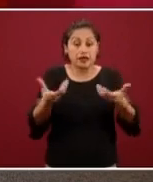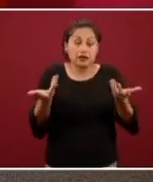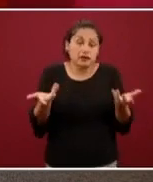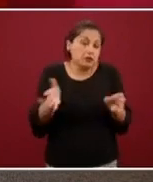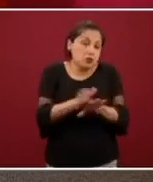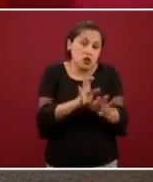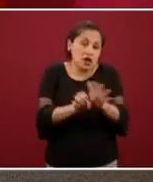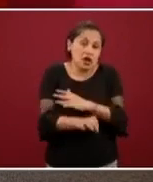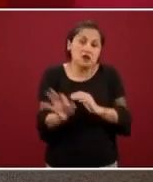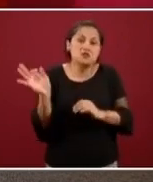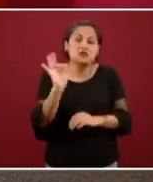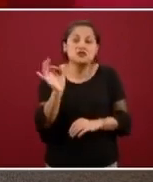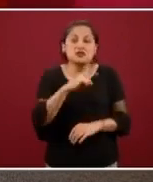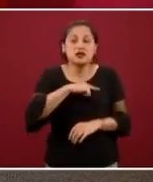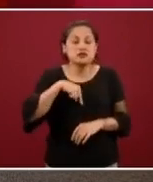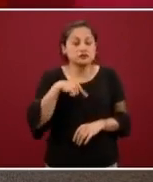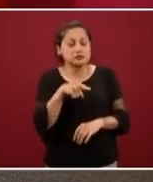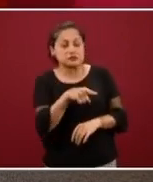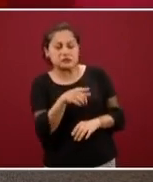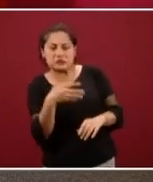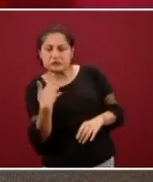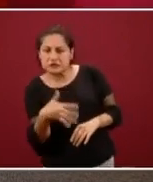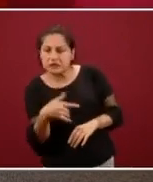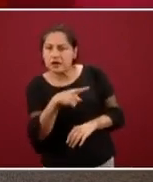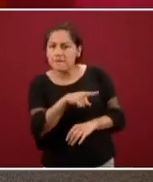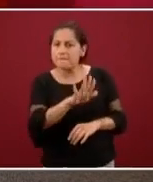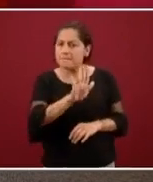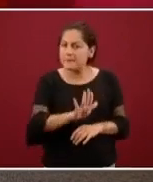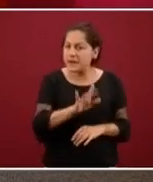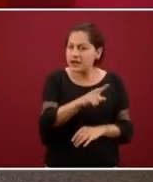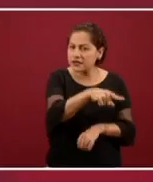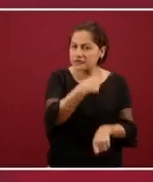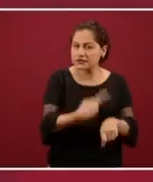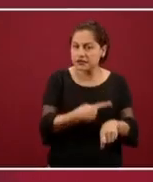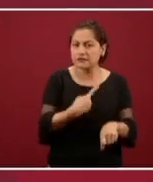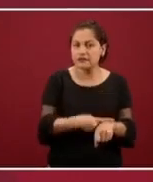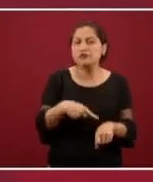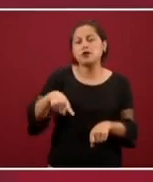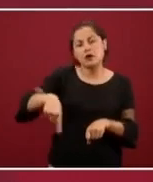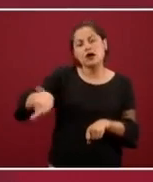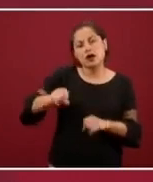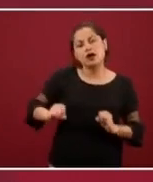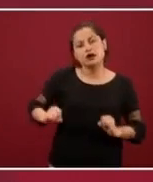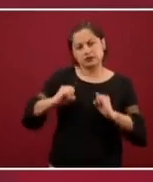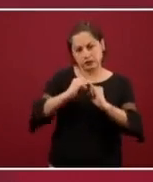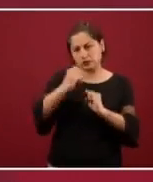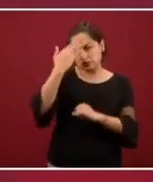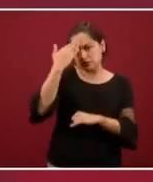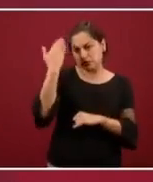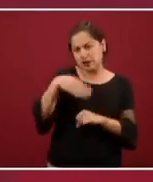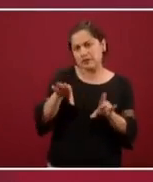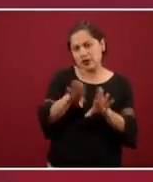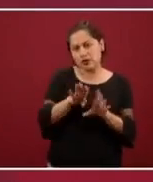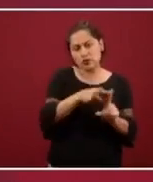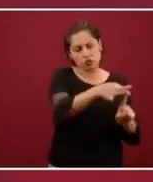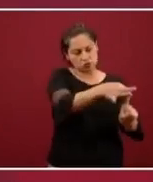caso sospechoso y demás, la entidad federativa correspondiente también tiene sus medidas para hacer el seguimiento en particular de estas personas, como